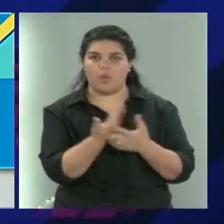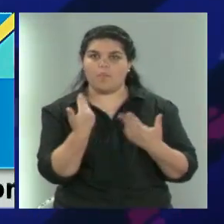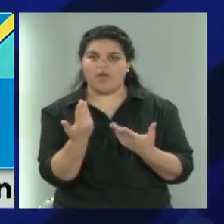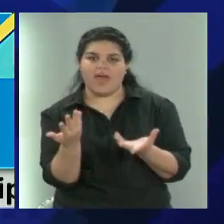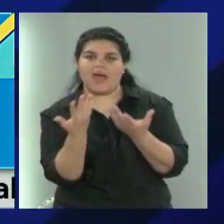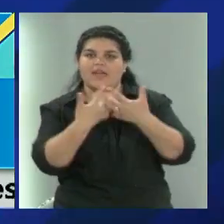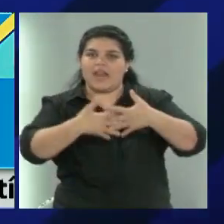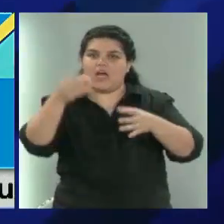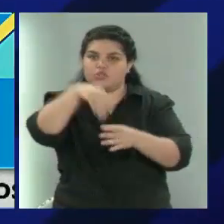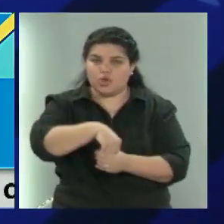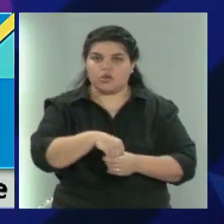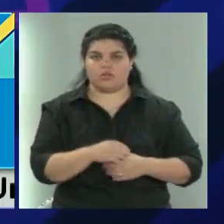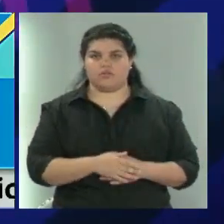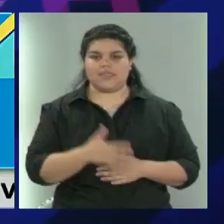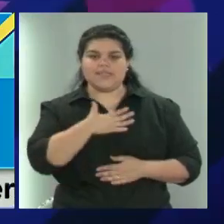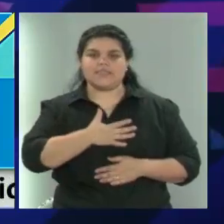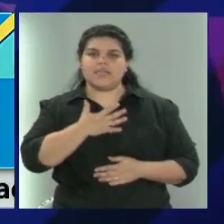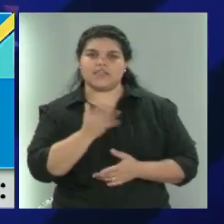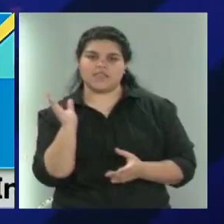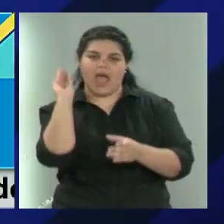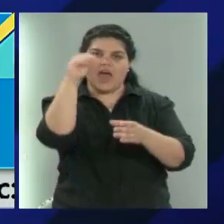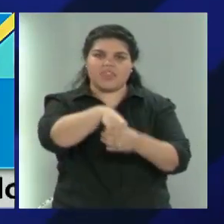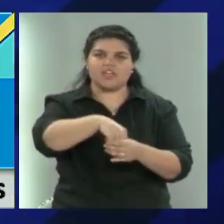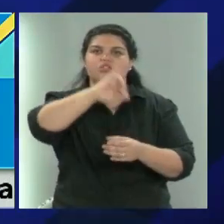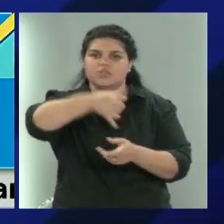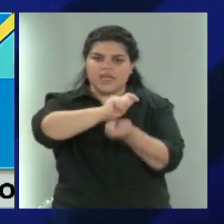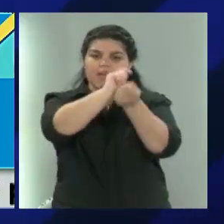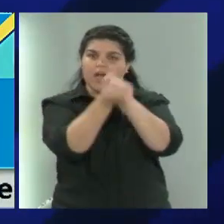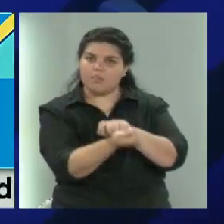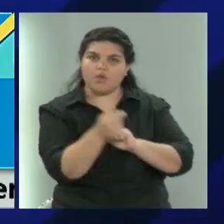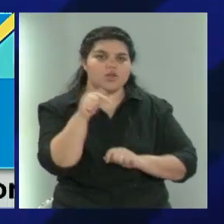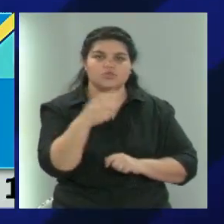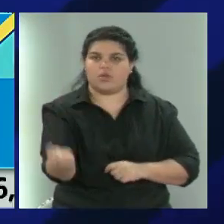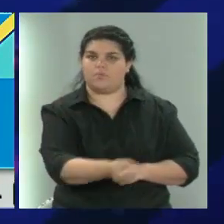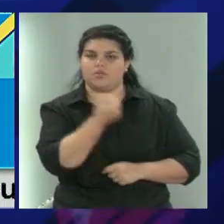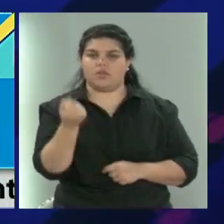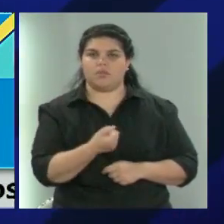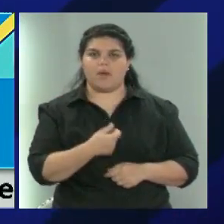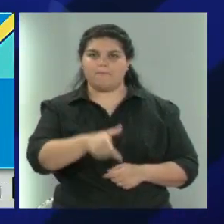de la pertenencia, de sentirse parte de un proceso de cambio es fundamental. Porque si no parece que estamos